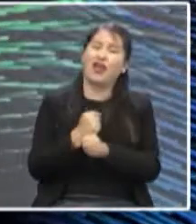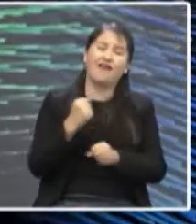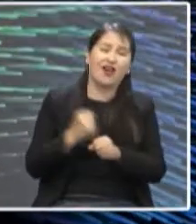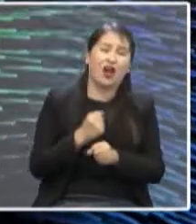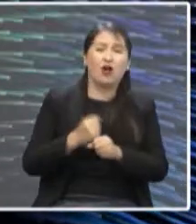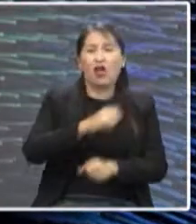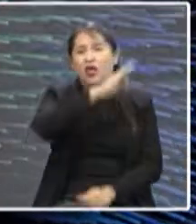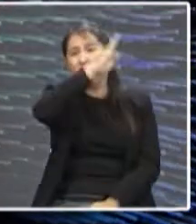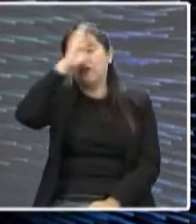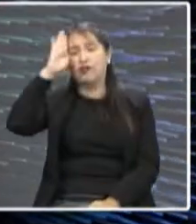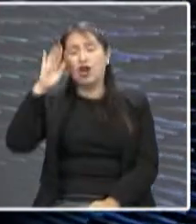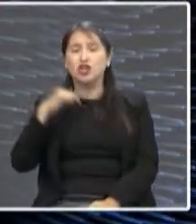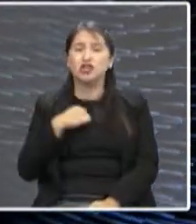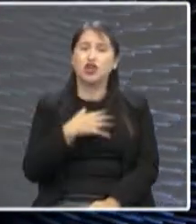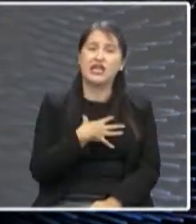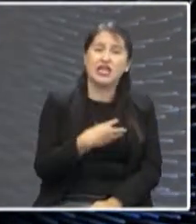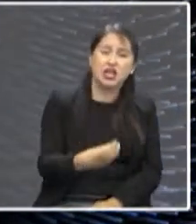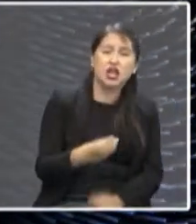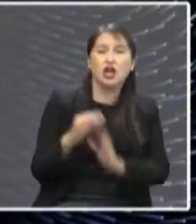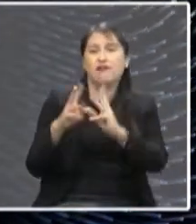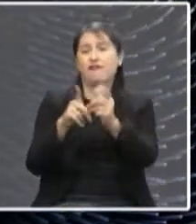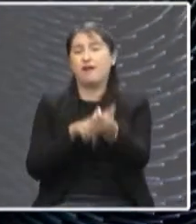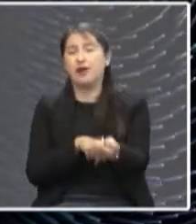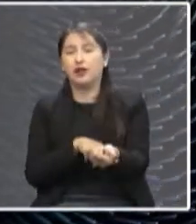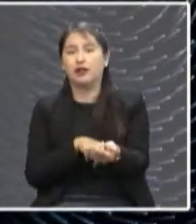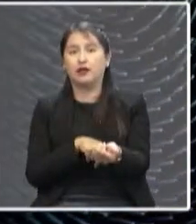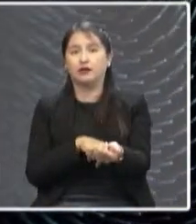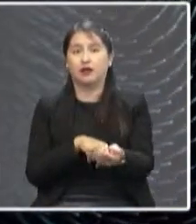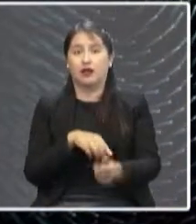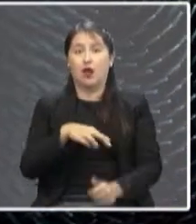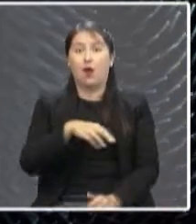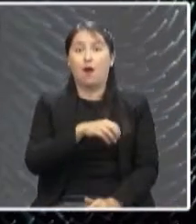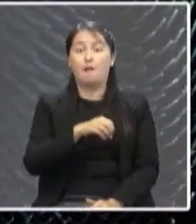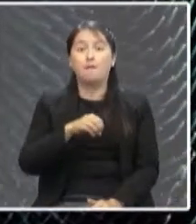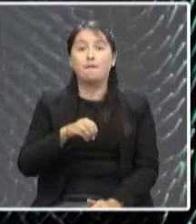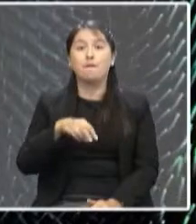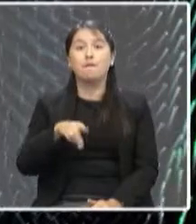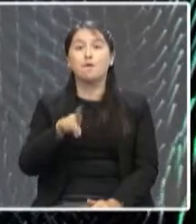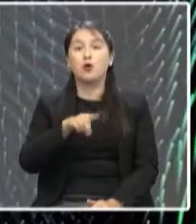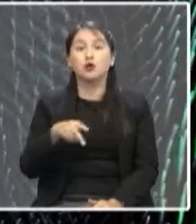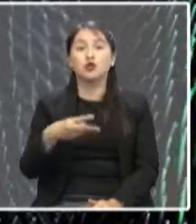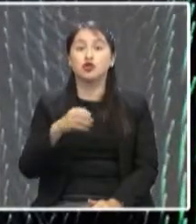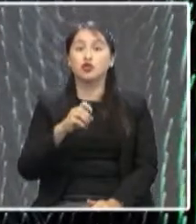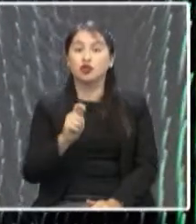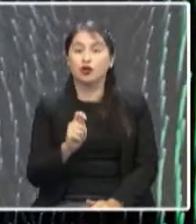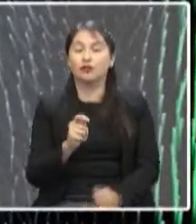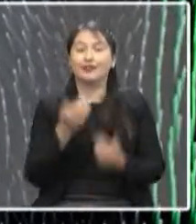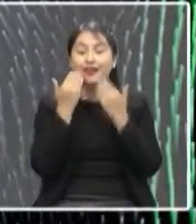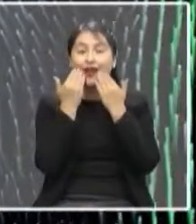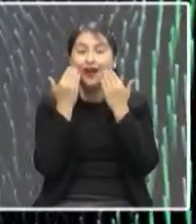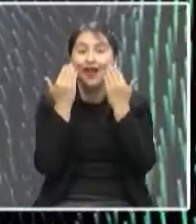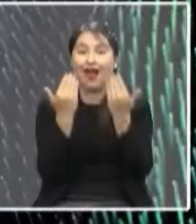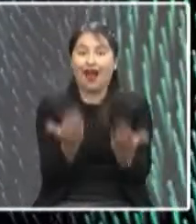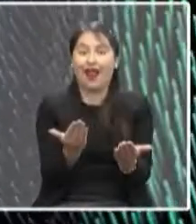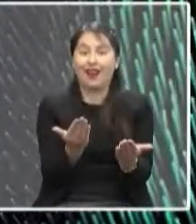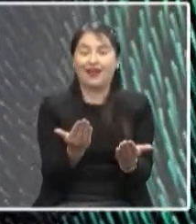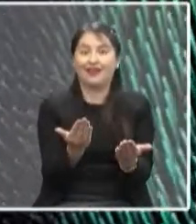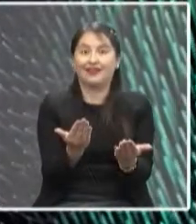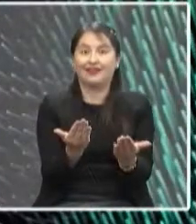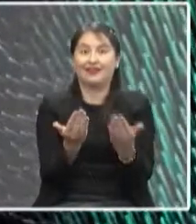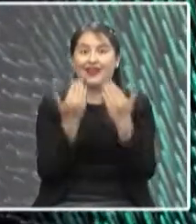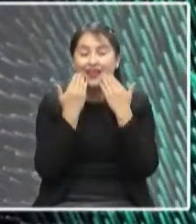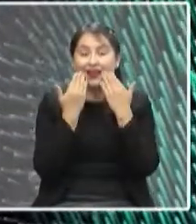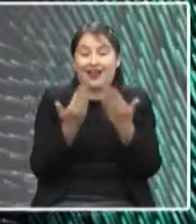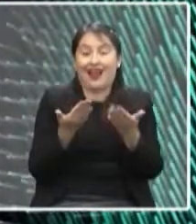hijos, yo tengo familia. Lo que el moonshot te regala es un presente que